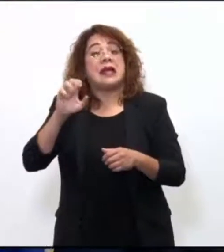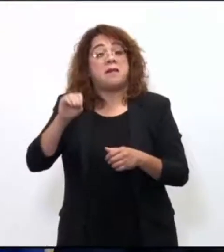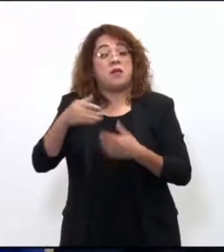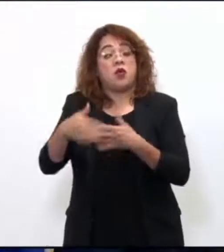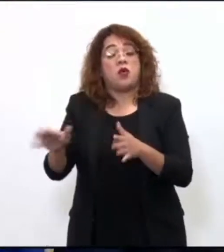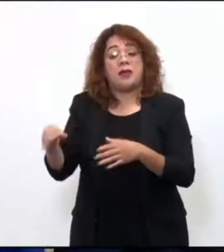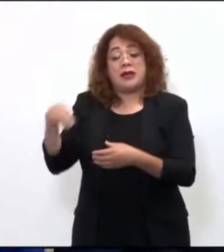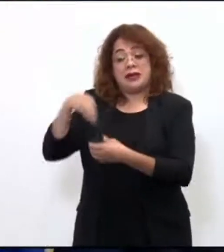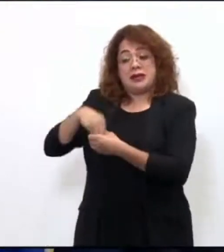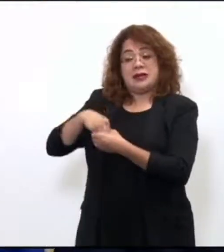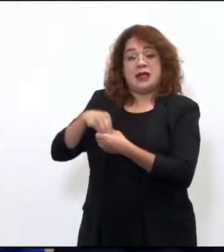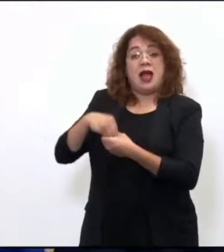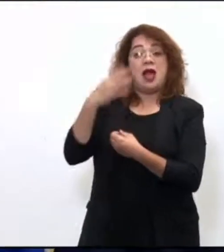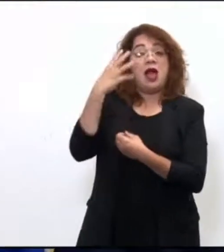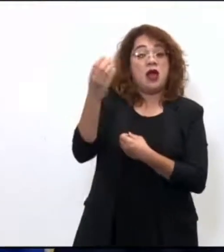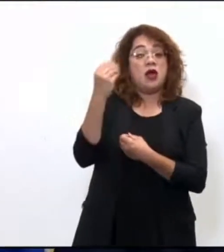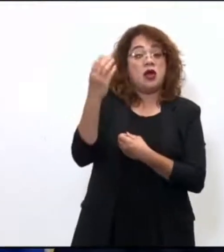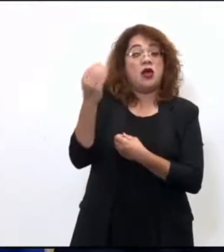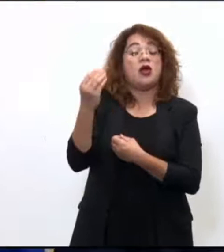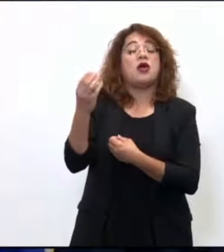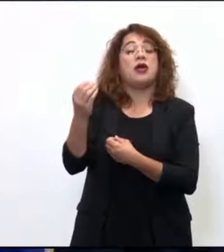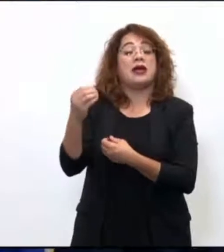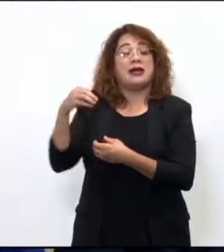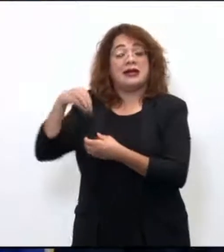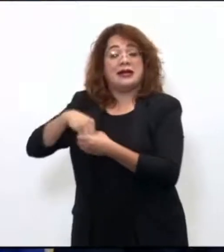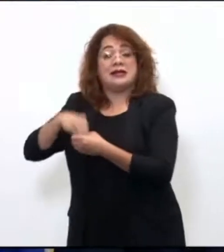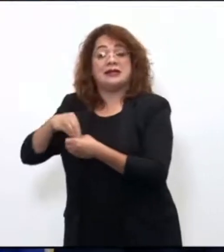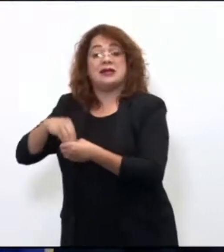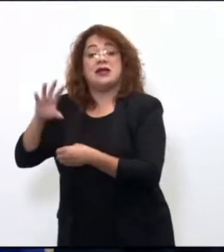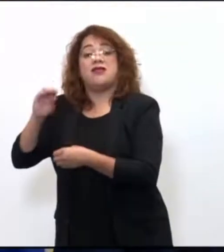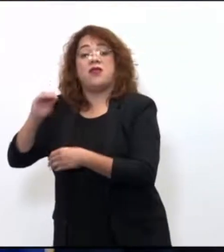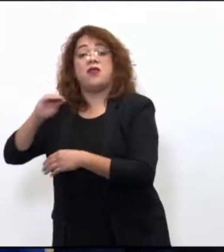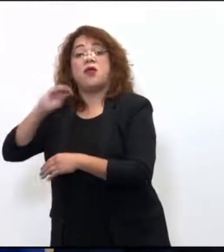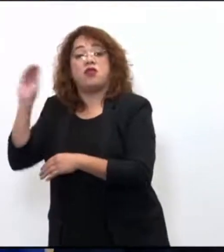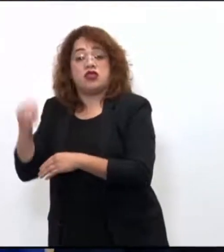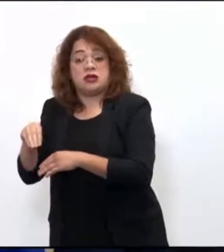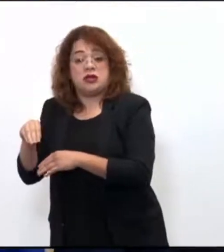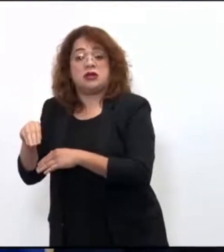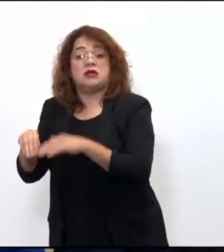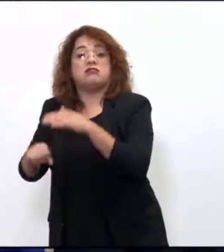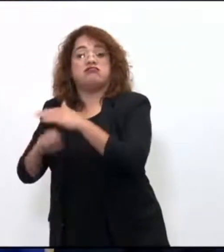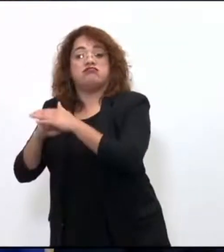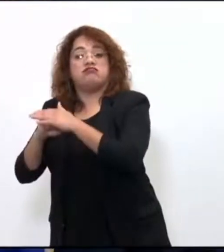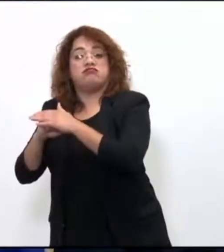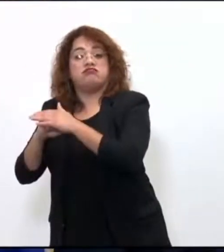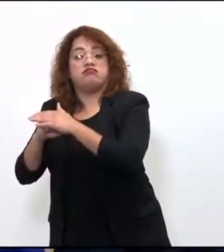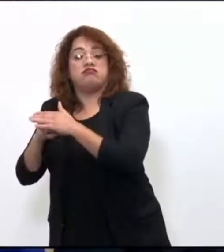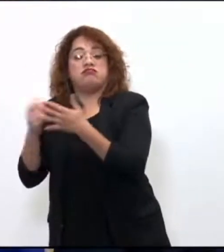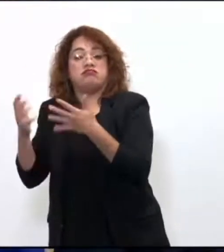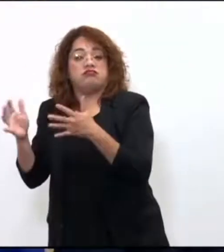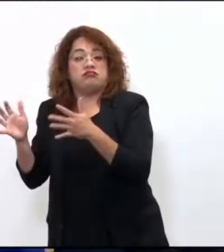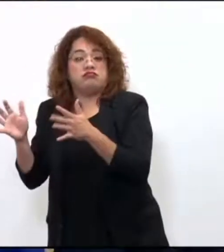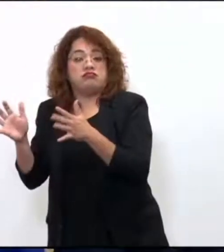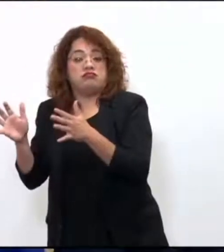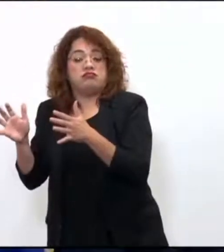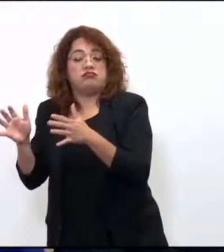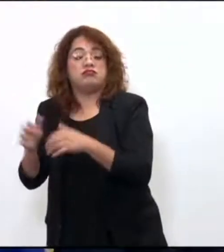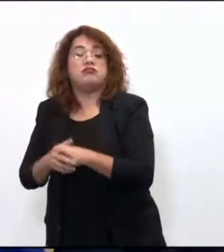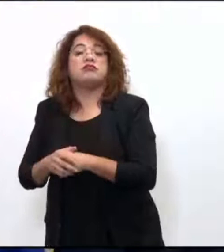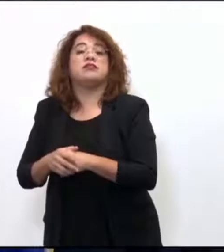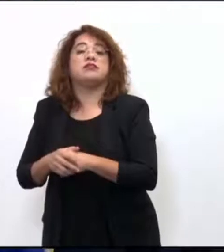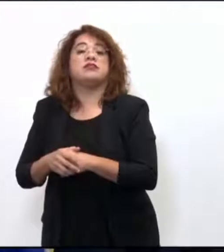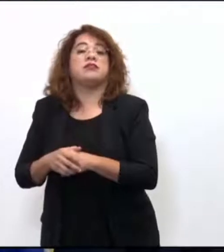y exteriores. La capacidad interior está limitada al 50% de la ocupación máxima.